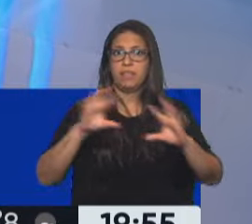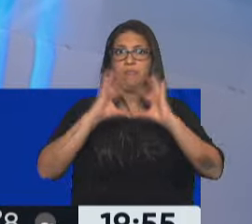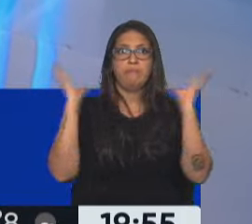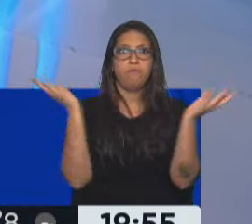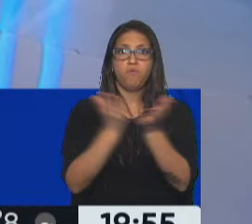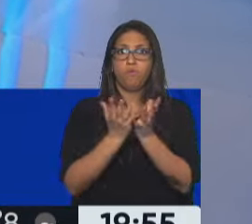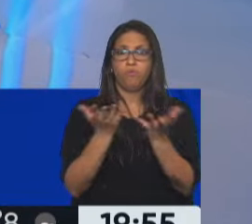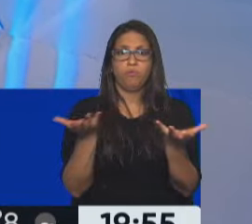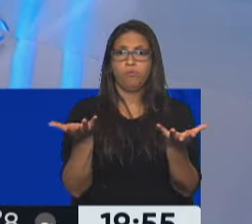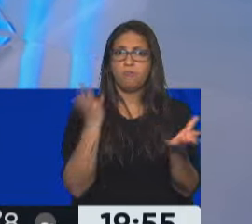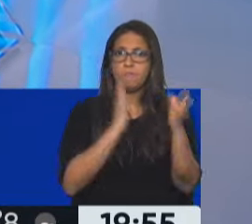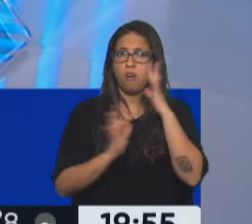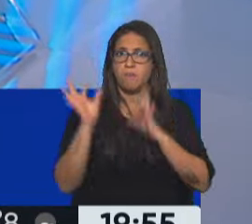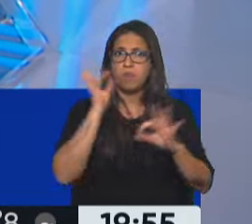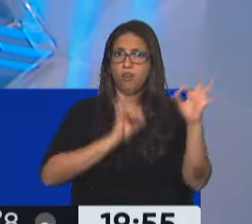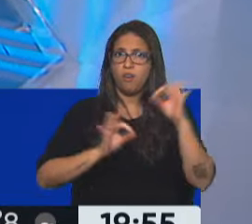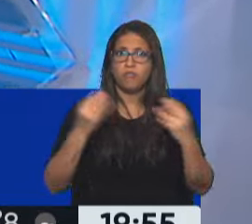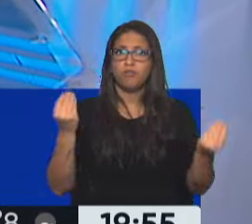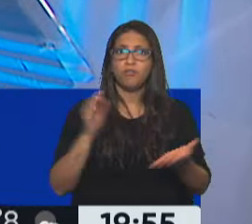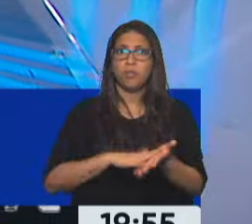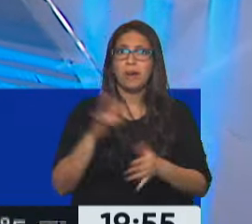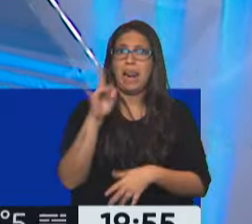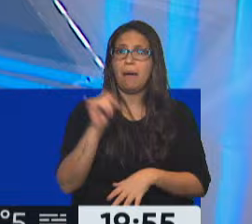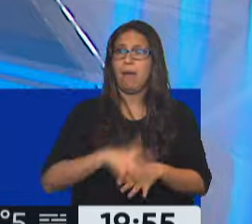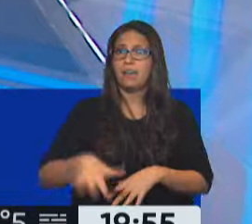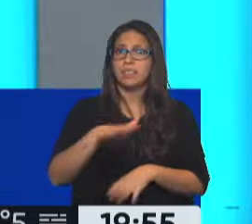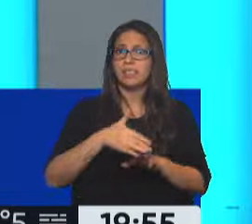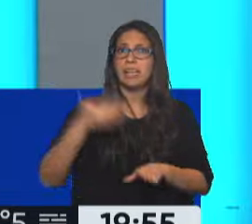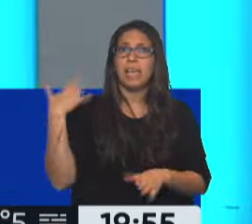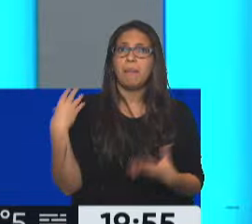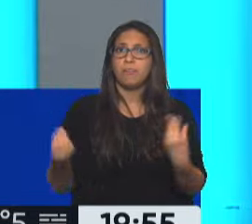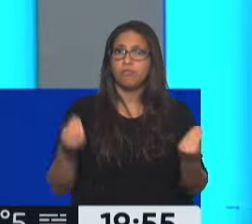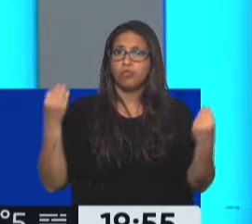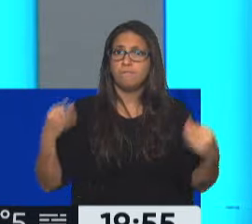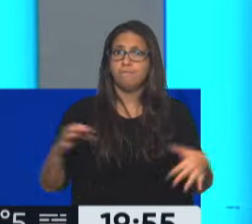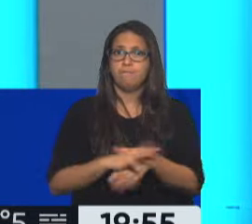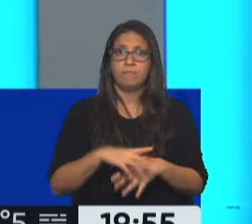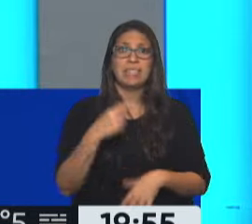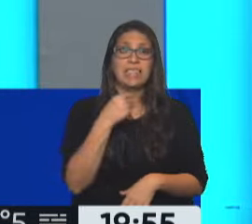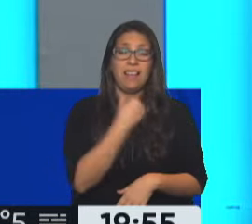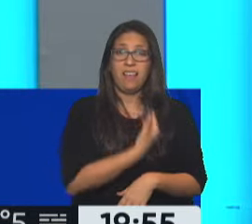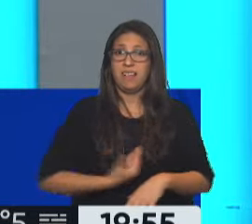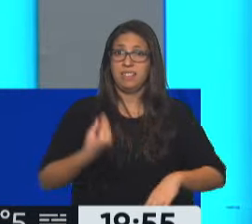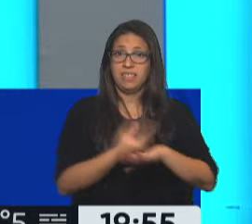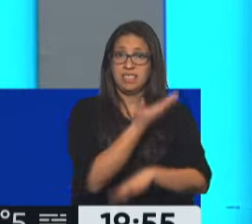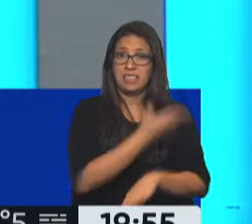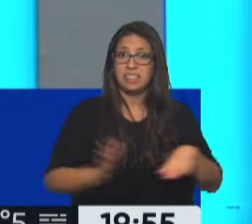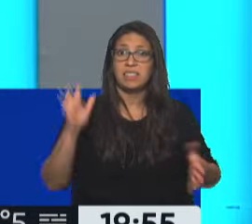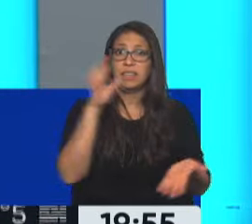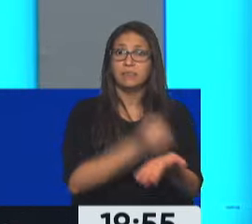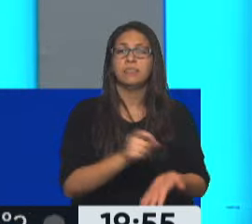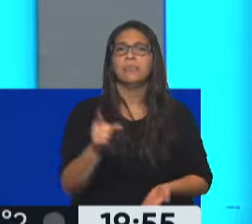lo que realmente sucedió en La Paz semanas atrás. Sí, Pablo, decir que el intento de golpe de Estado en Bolivia lo que generó es